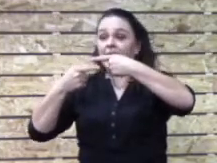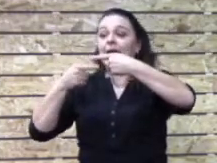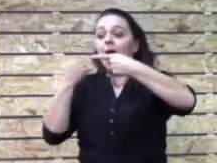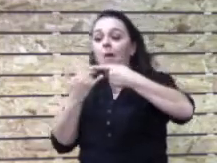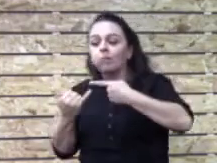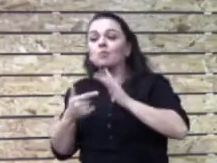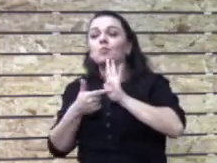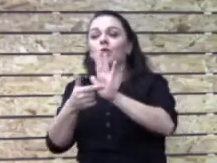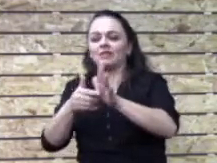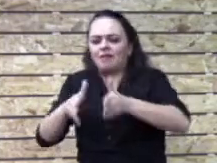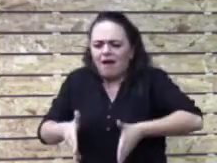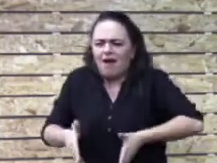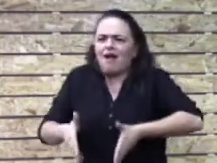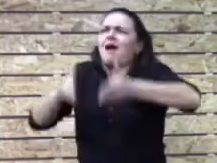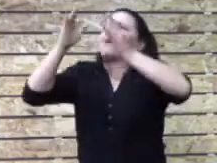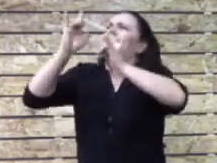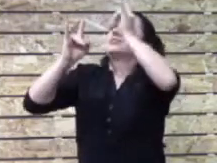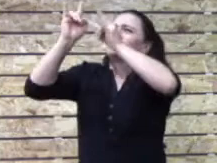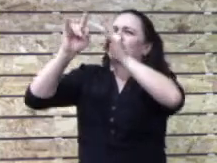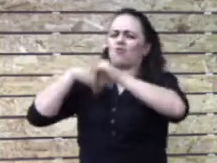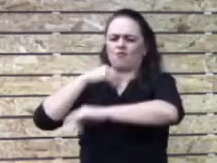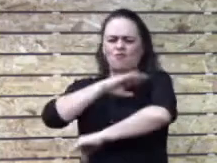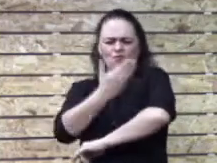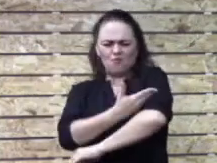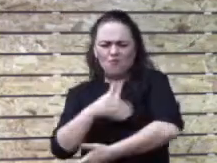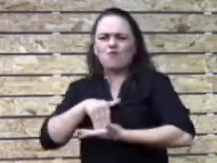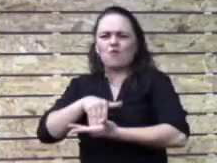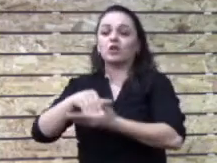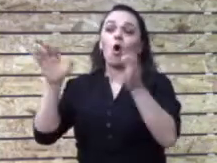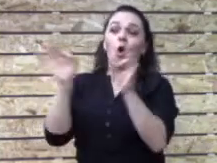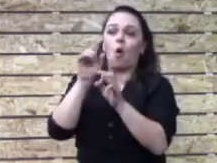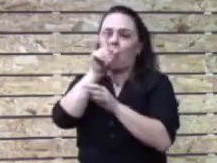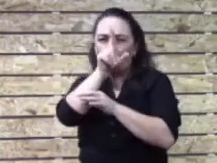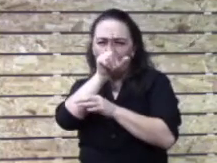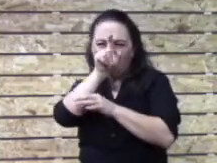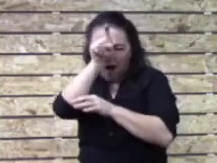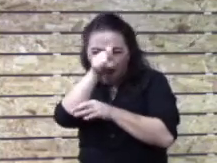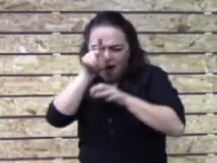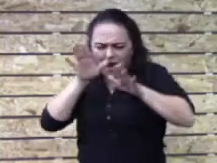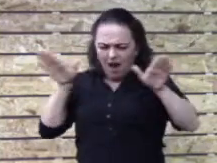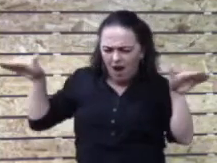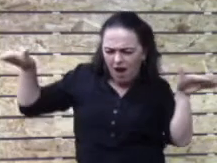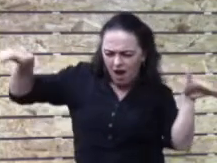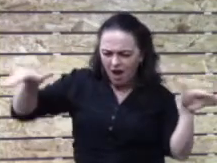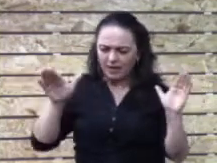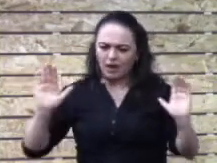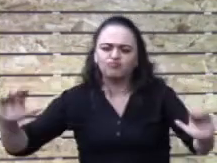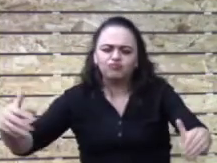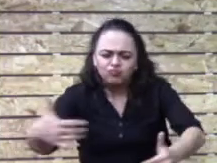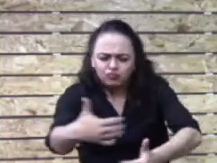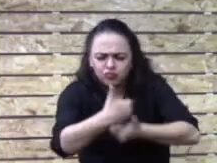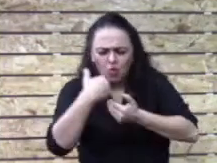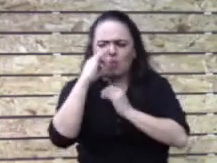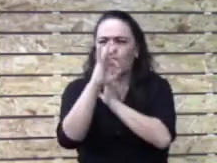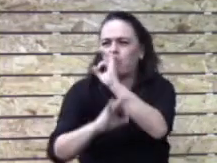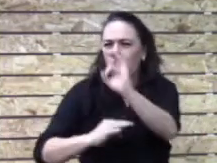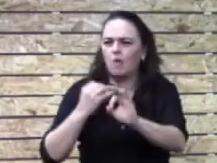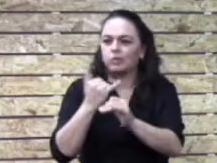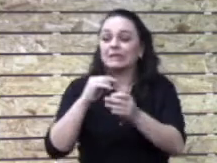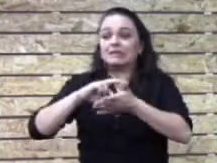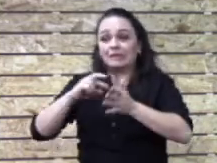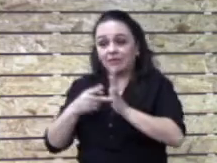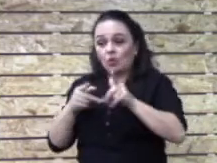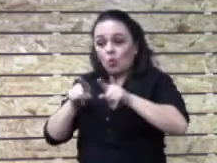de la fortaleza o del águila que protege. Y él decide que su confianza en Dios en este momento se va a ver en una forma